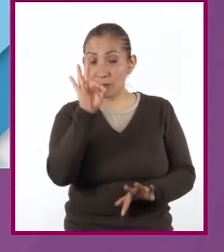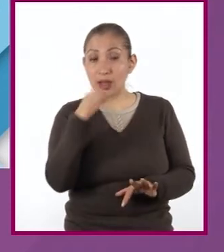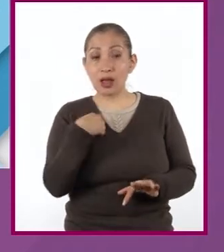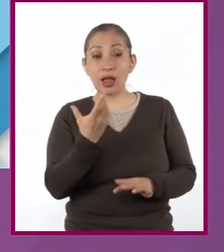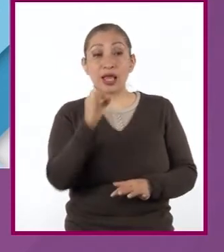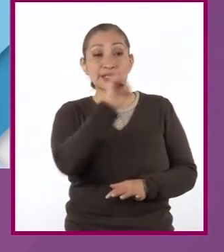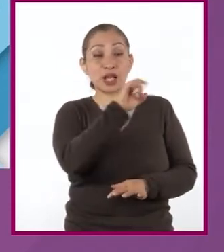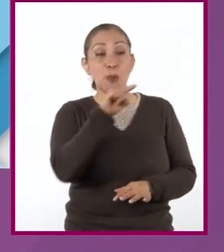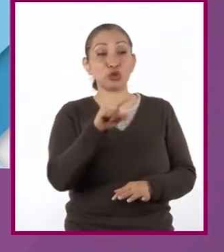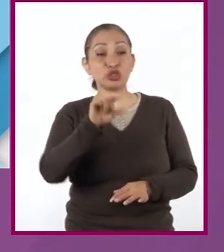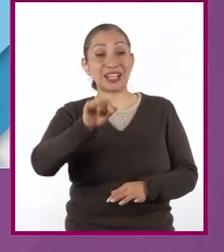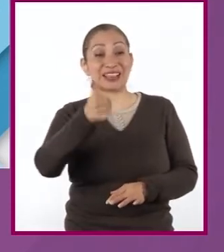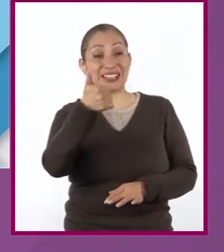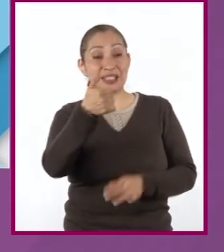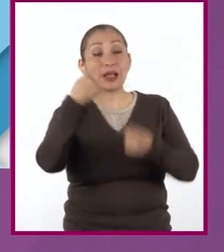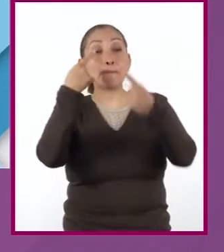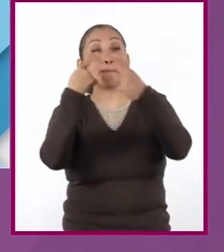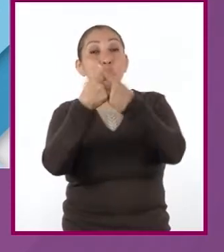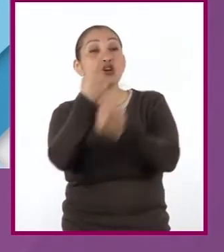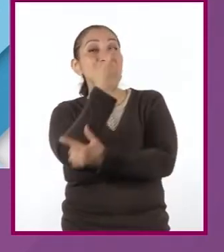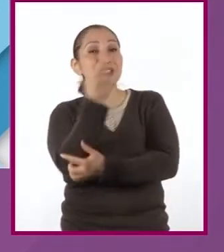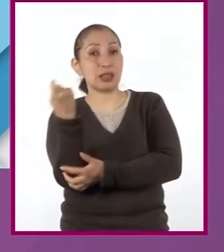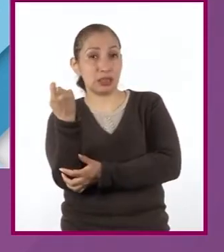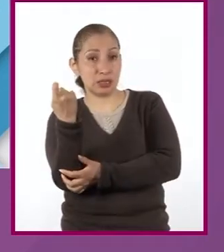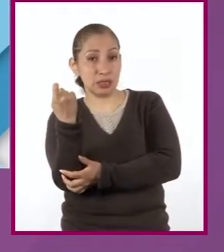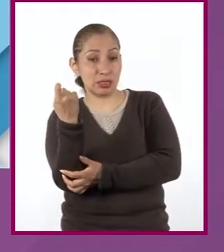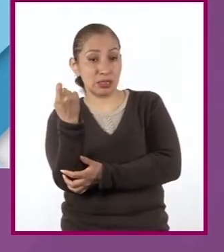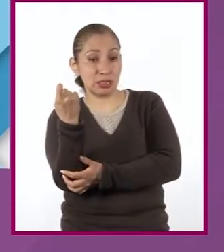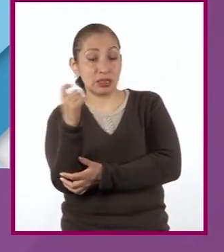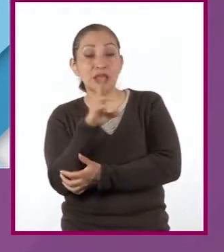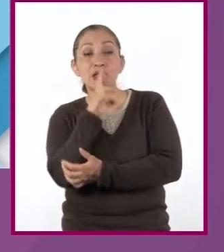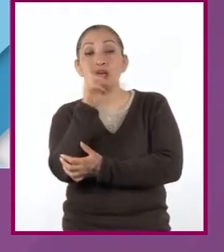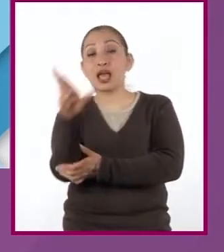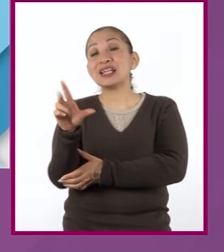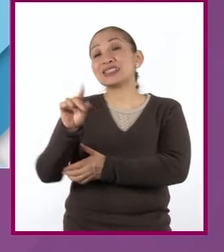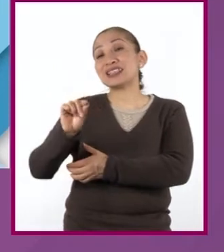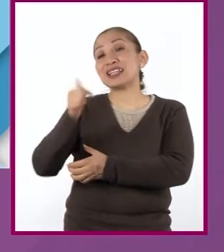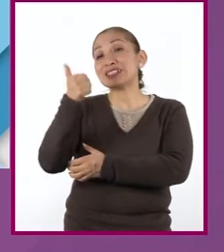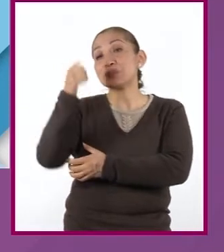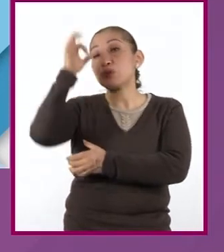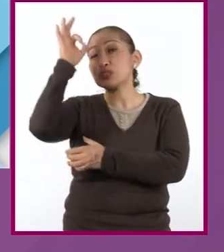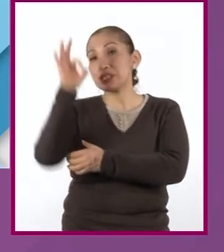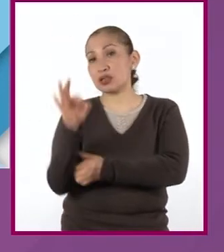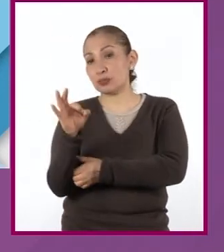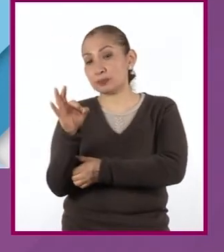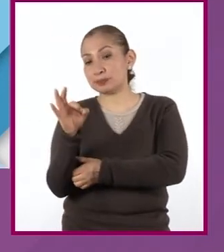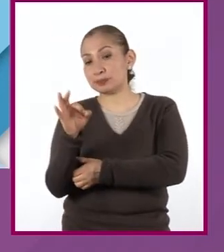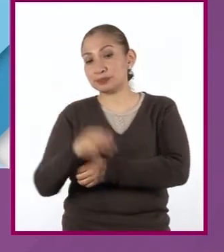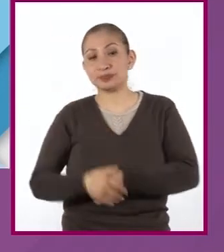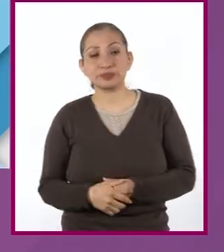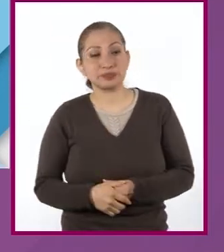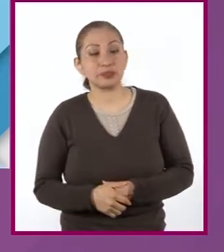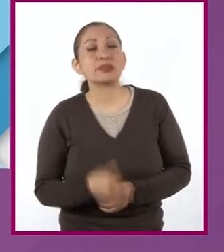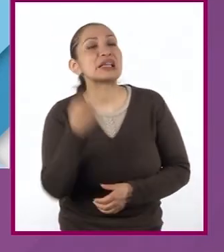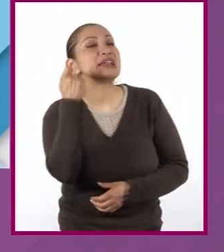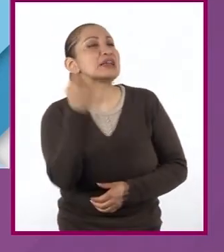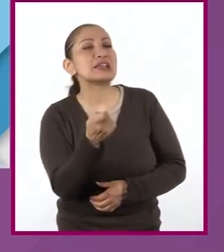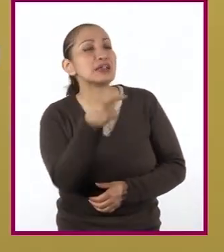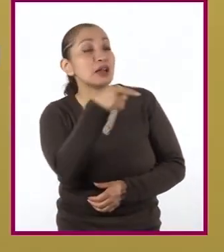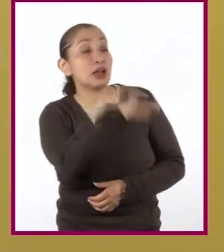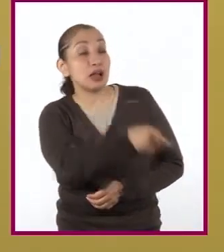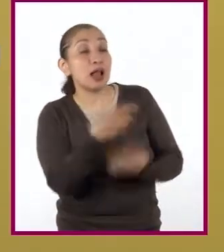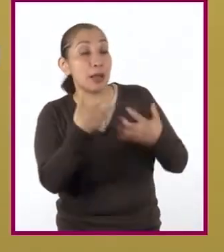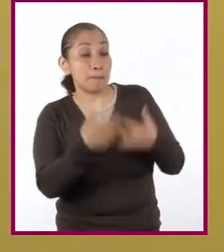el 0.76 por 100 y nos da un valor de 76%, lo que